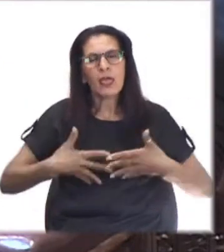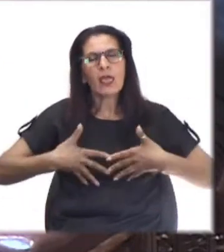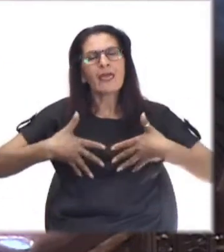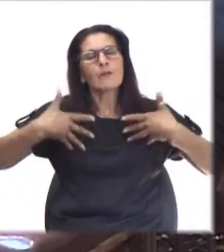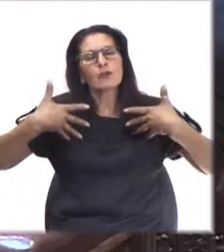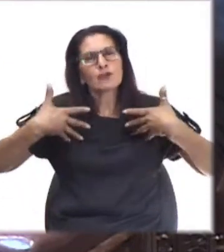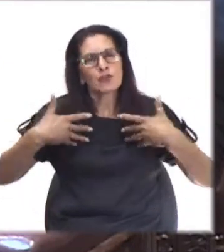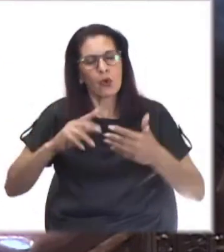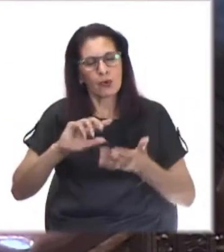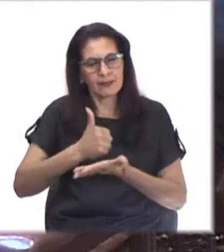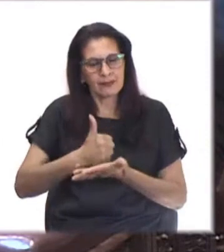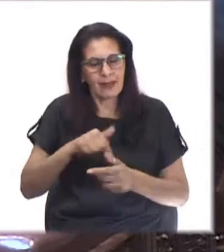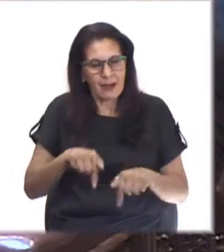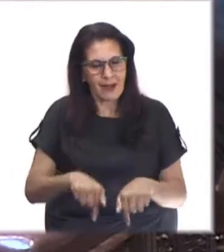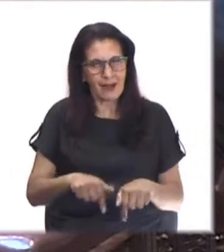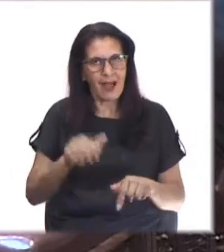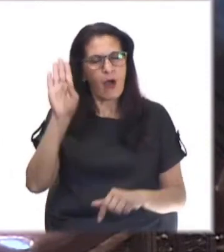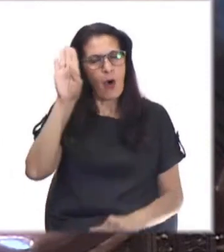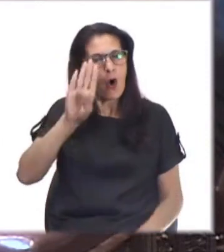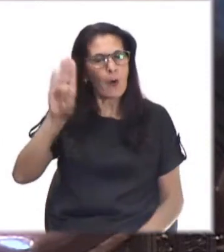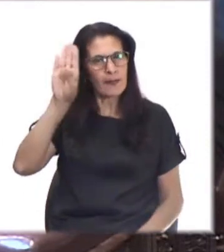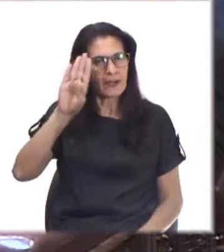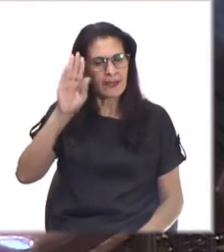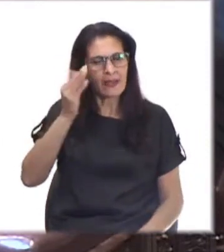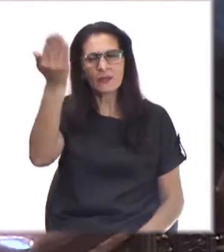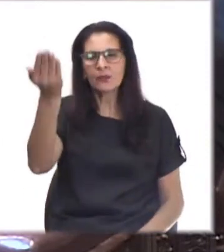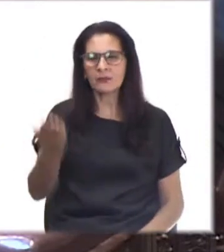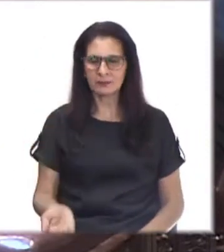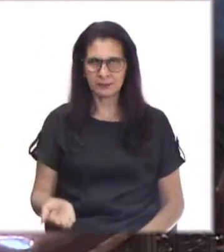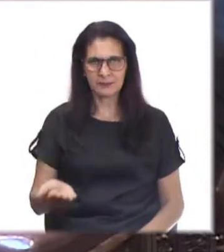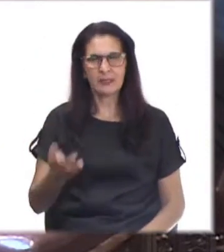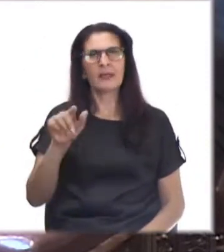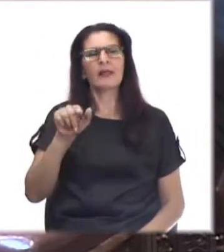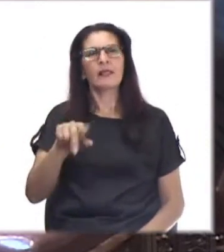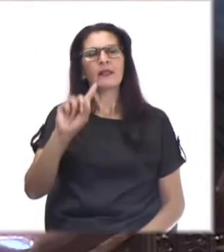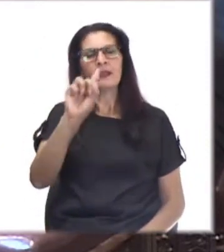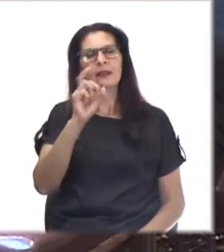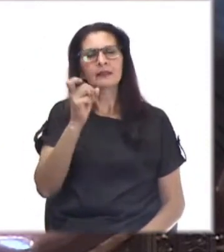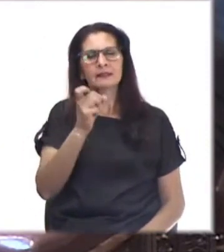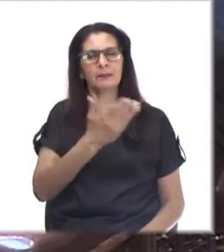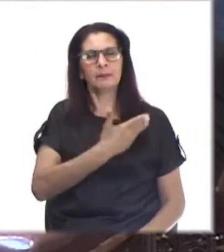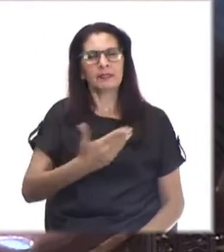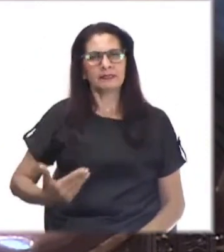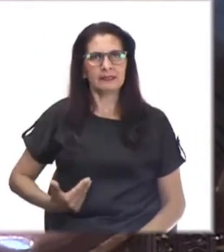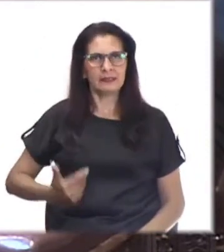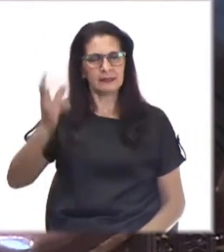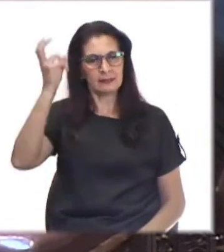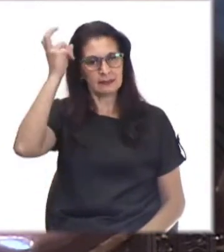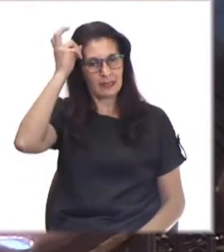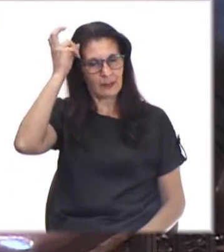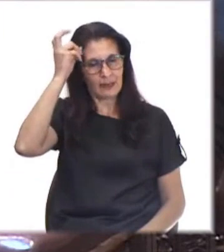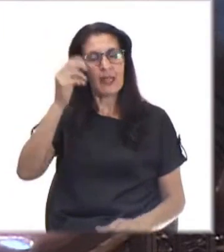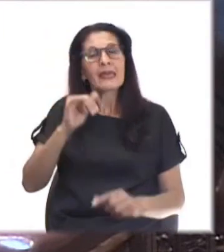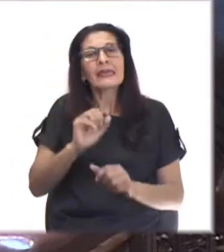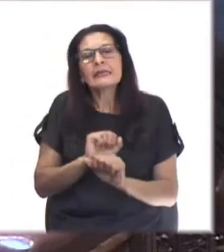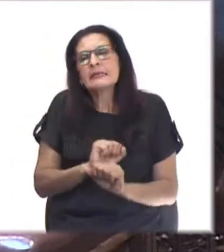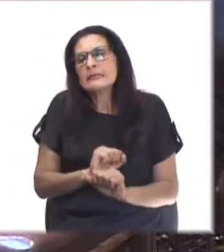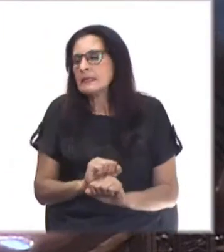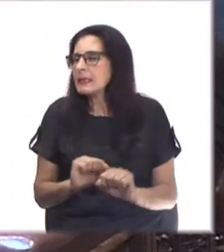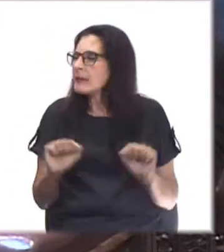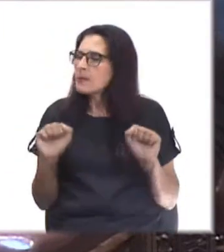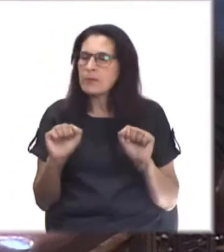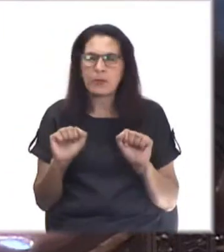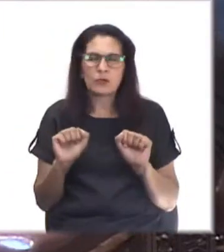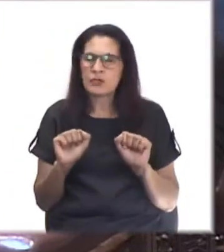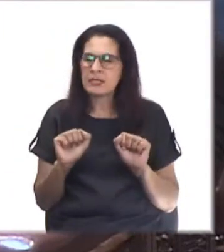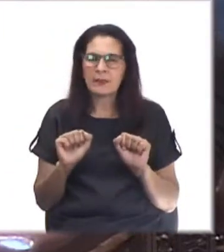hoy homenajeando a la figura del compañero expresidente Tabaré Vázquez. Y sería imposible